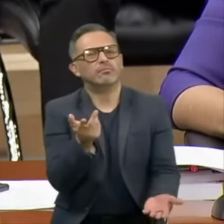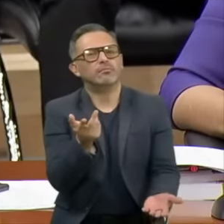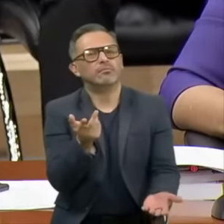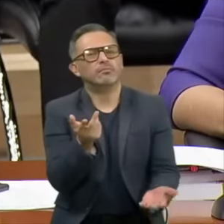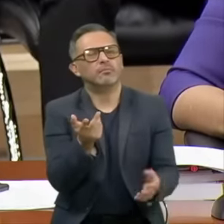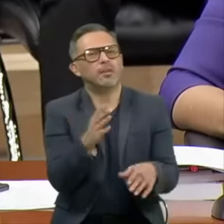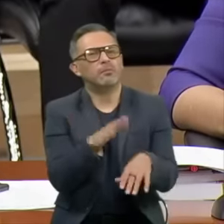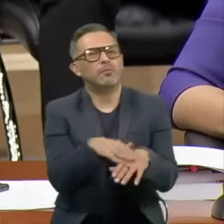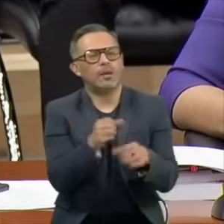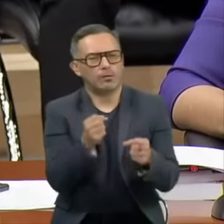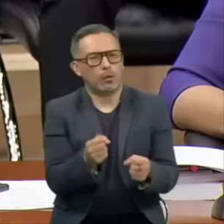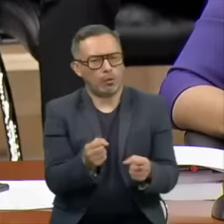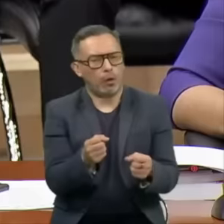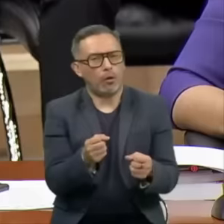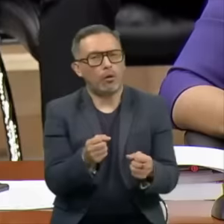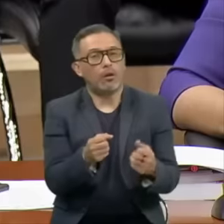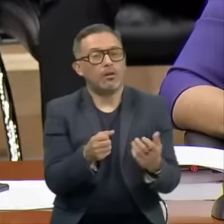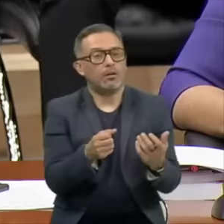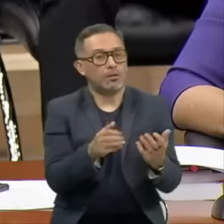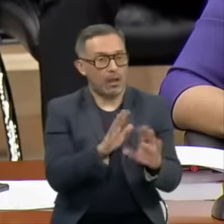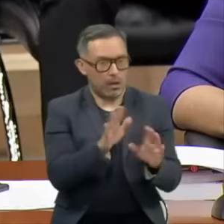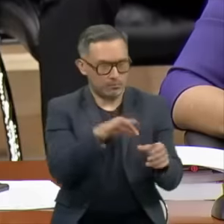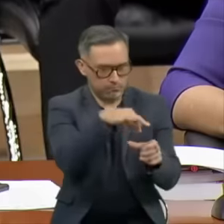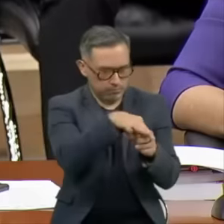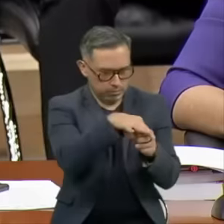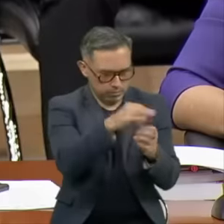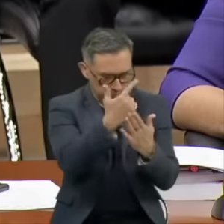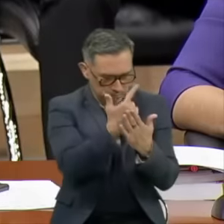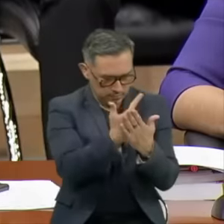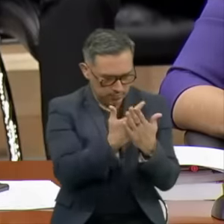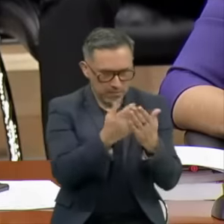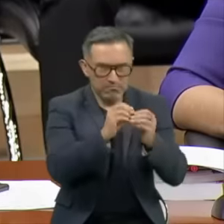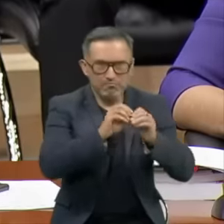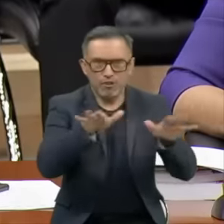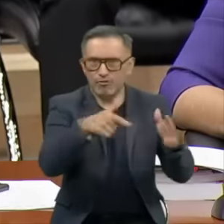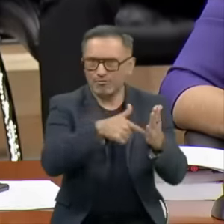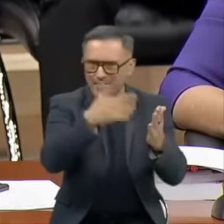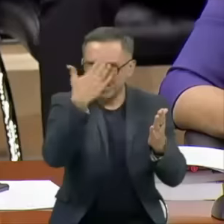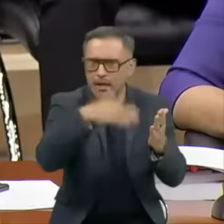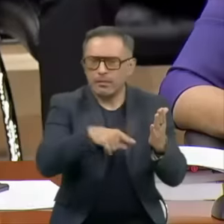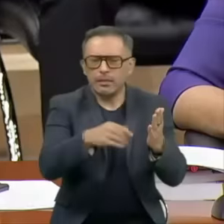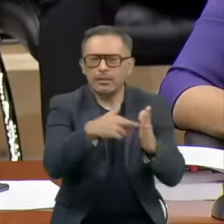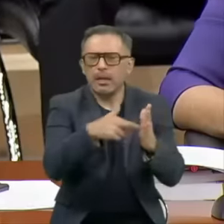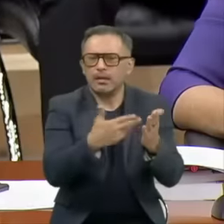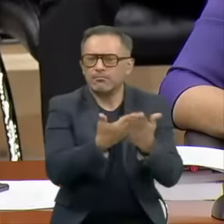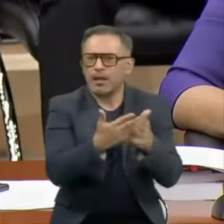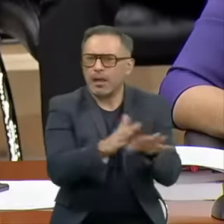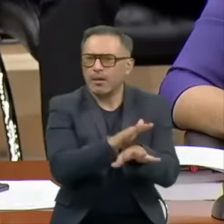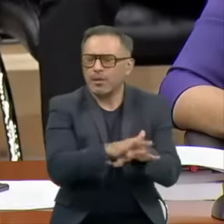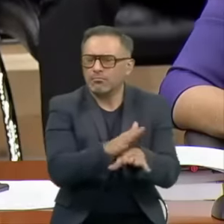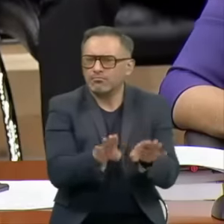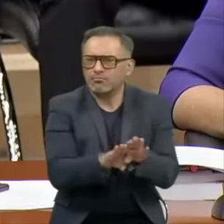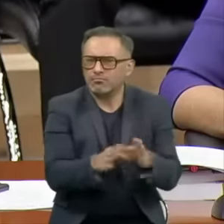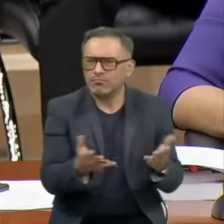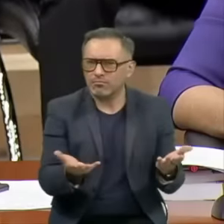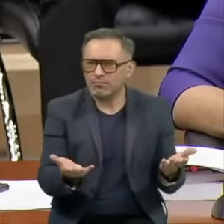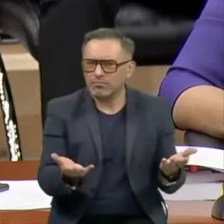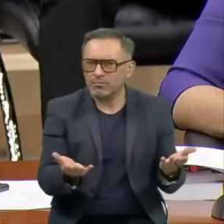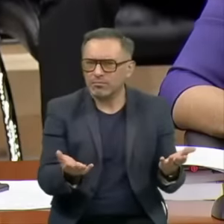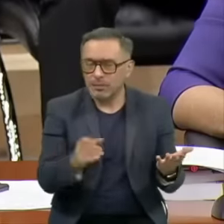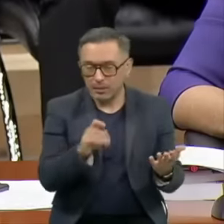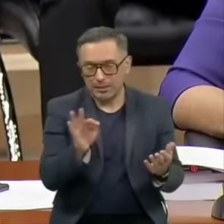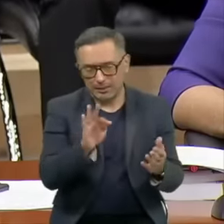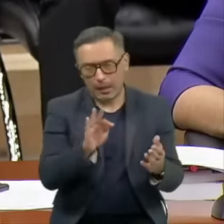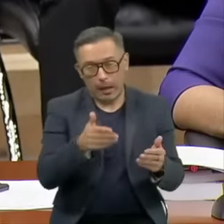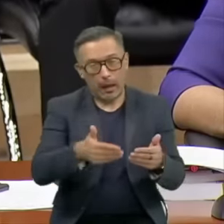planteando reglas una vez que saben el resultado electoral? Porque si esto lo hubiesen planteado con anterioridad, como dicen los